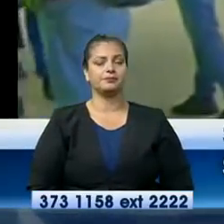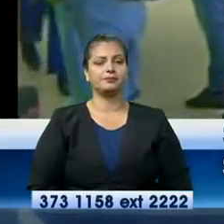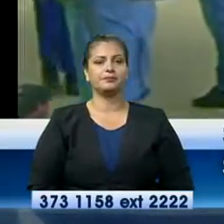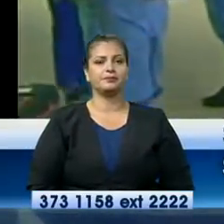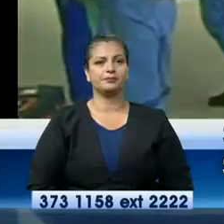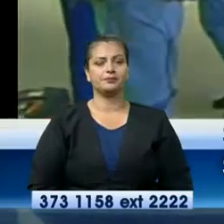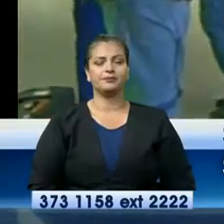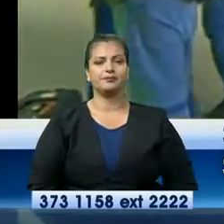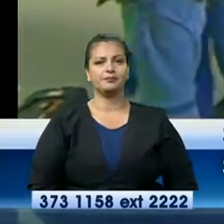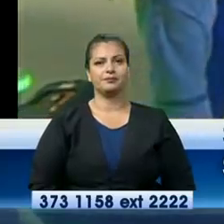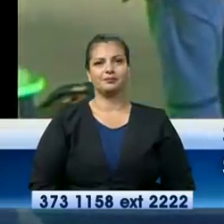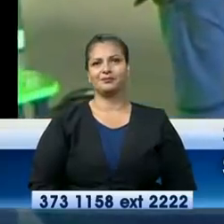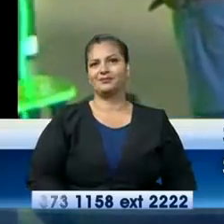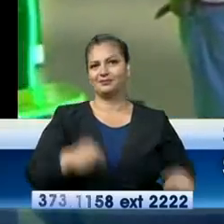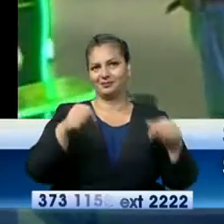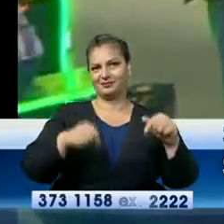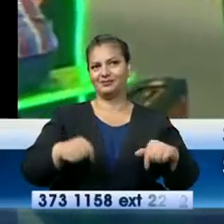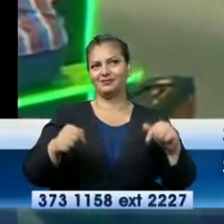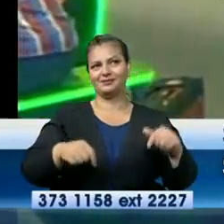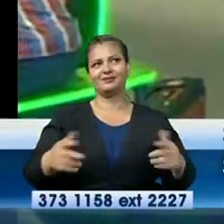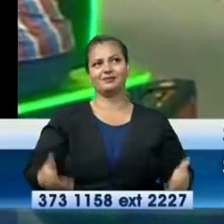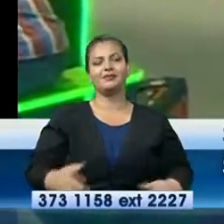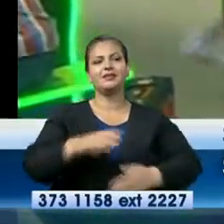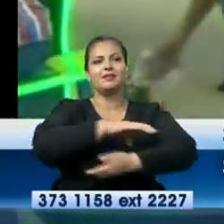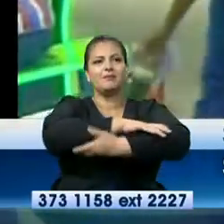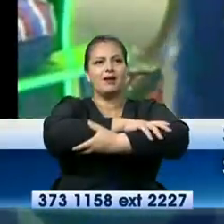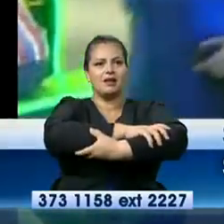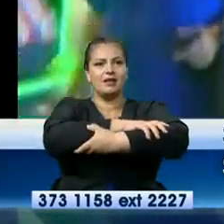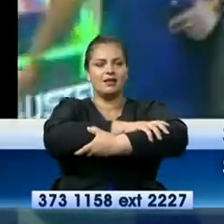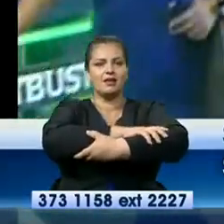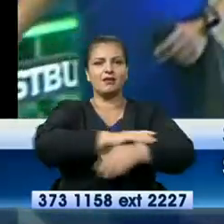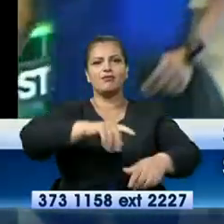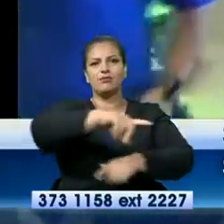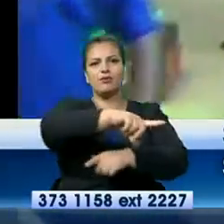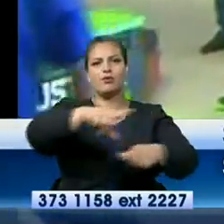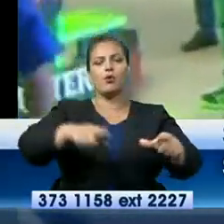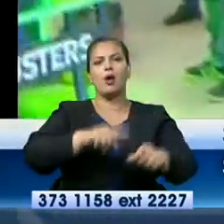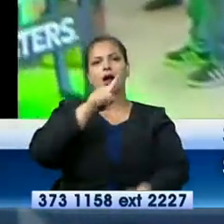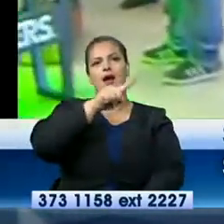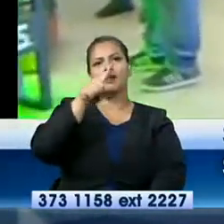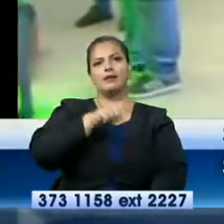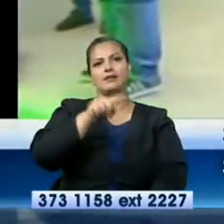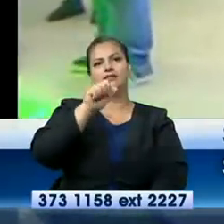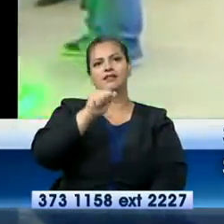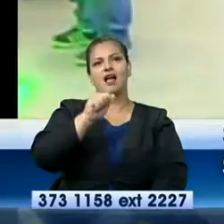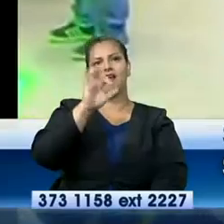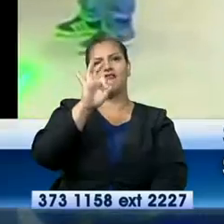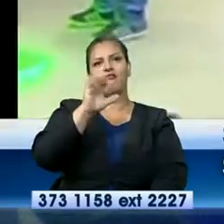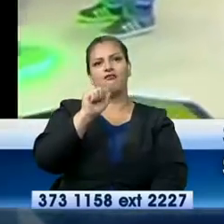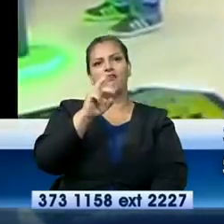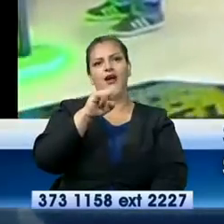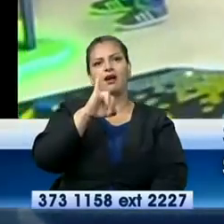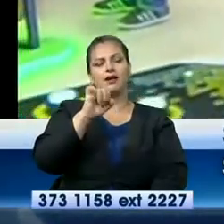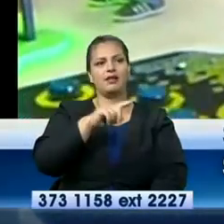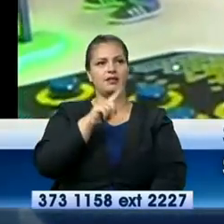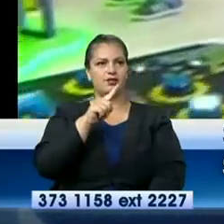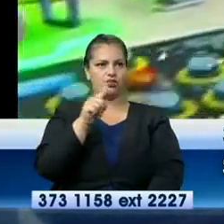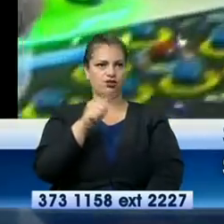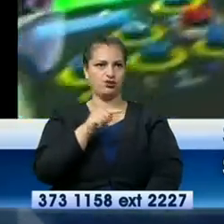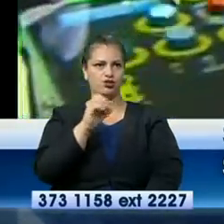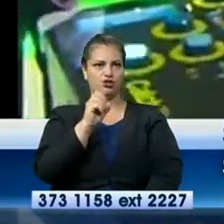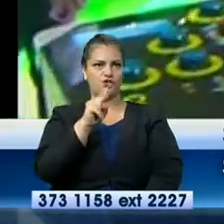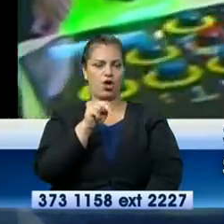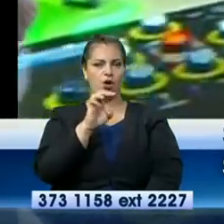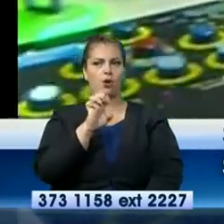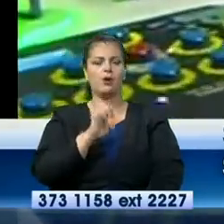malecón 2000 que no está en ninguno de los otros safaris es que por jugar en cualquiera de nuestros de nuestros juegos para la redundancia vas a